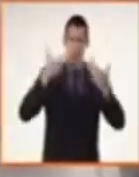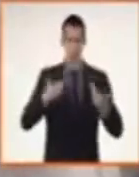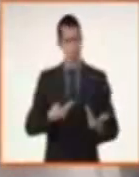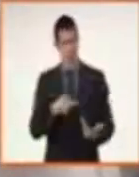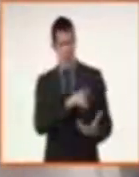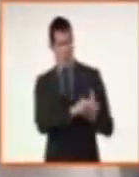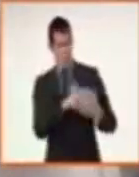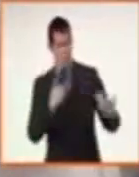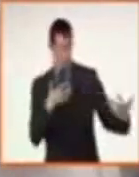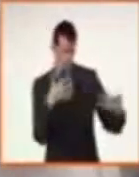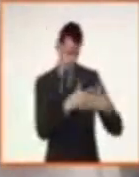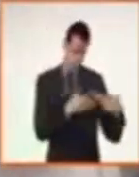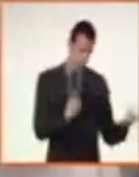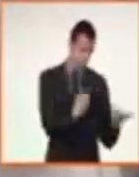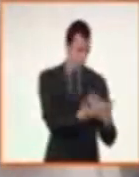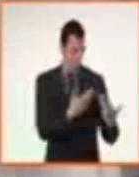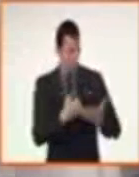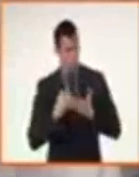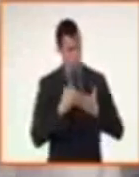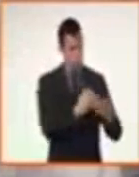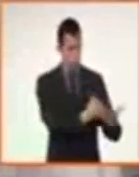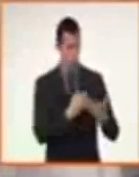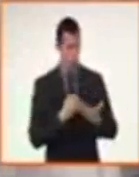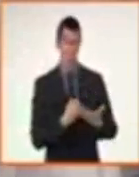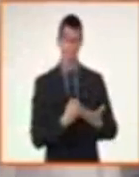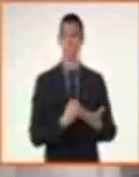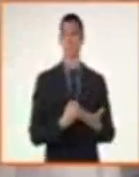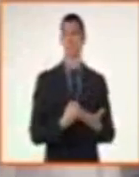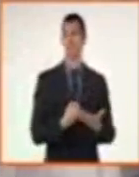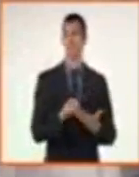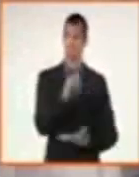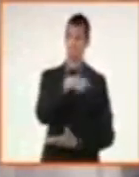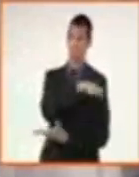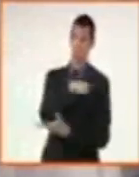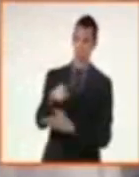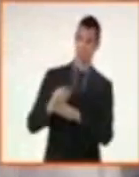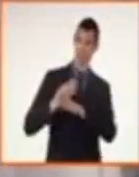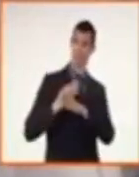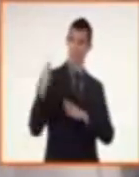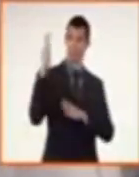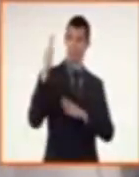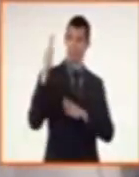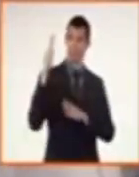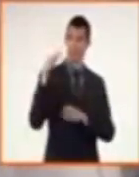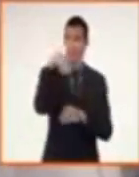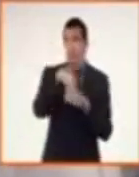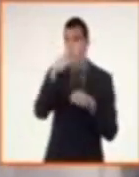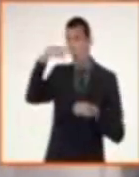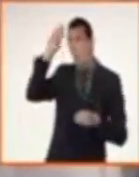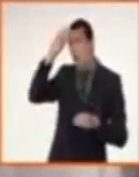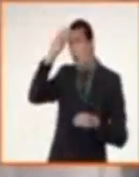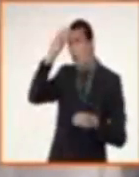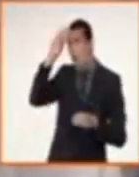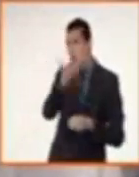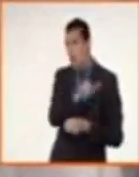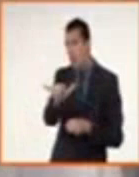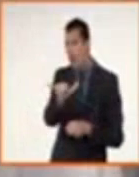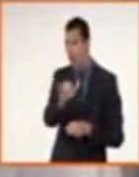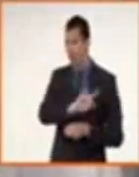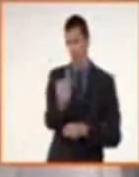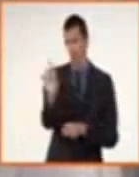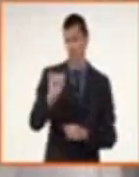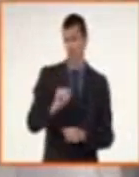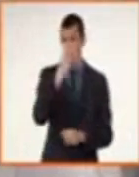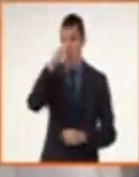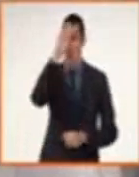nosotros mismos conocemos el poder extraordinario que es tener al pueblo sentado en la Asamblea Nacional del Poder Popular. Pero es participación, como tú